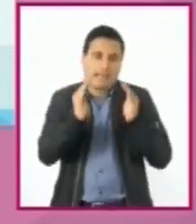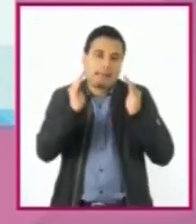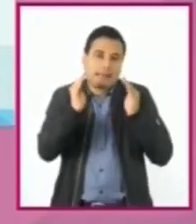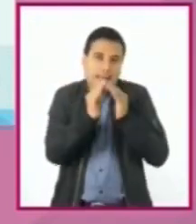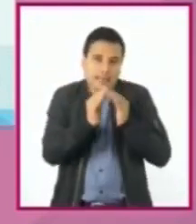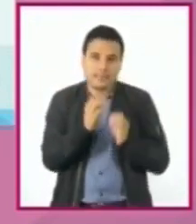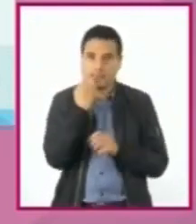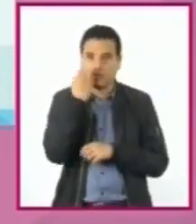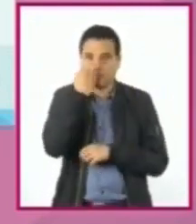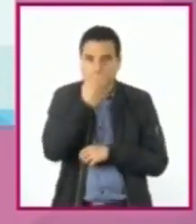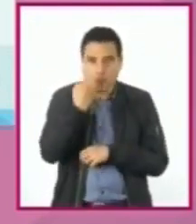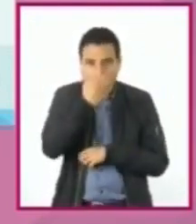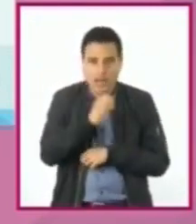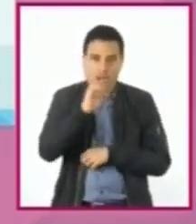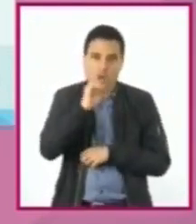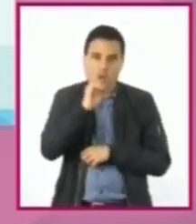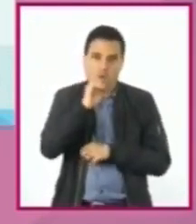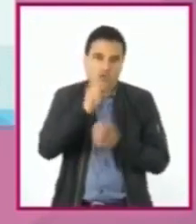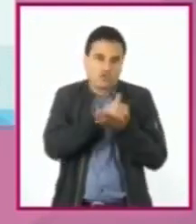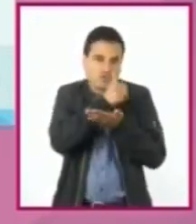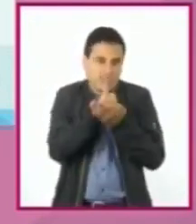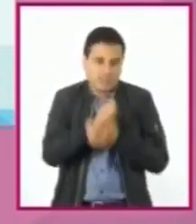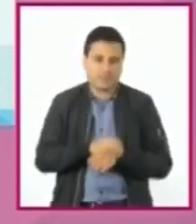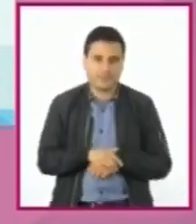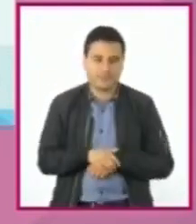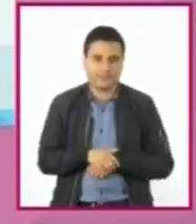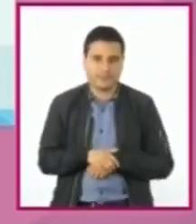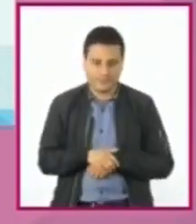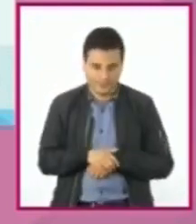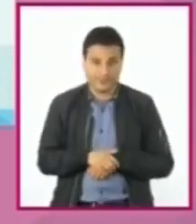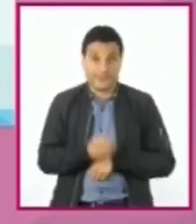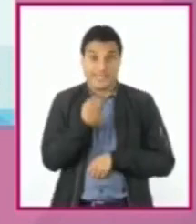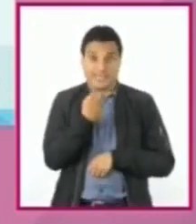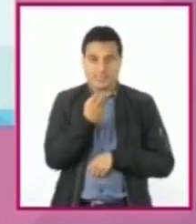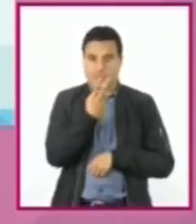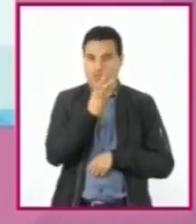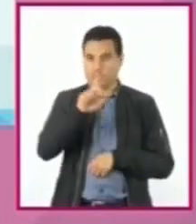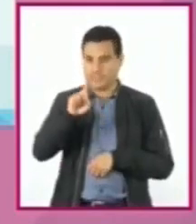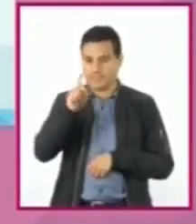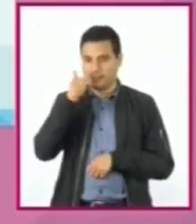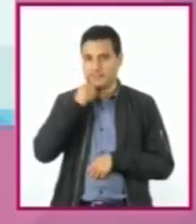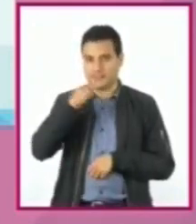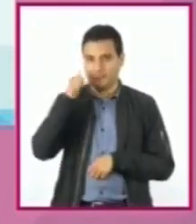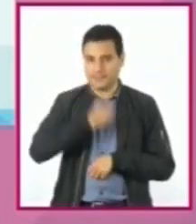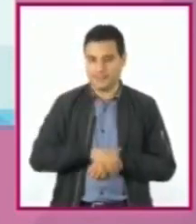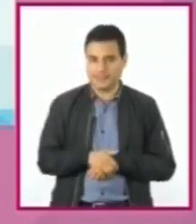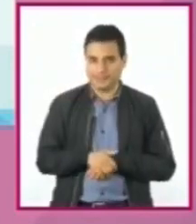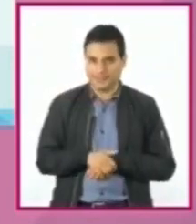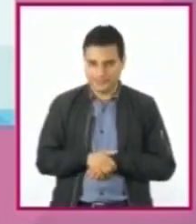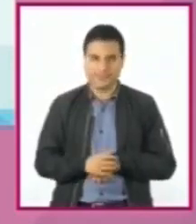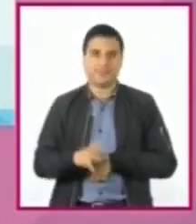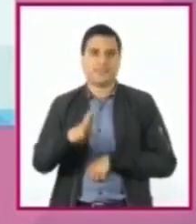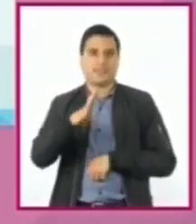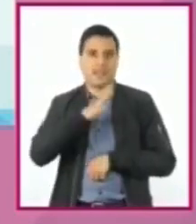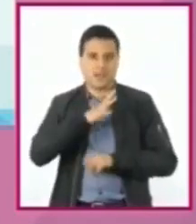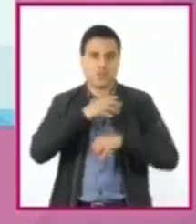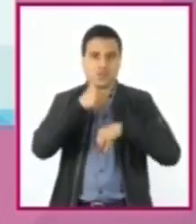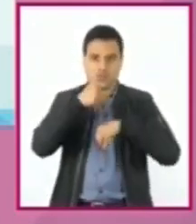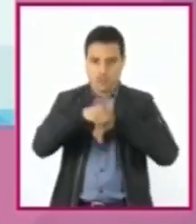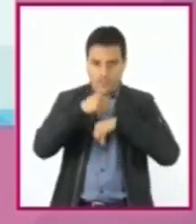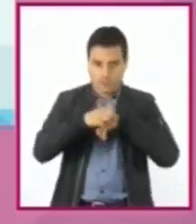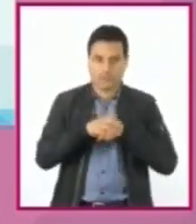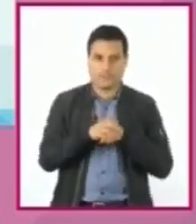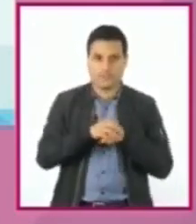casas, escuelas o áreas urbanas. Es bidimensional, ya que maneja coordenadas geográficas